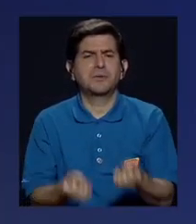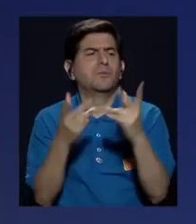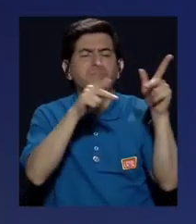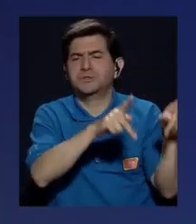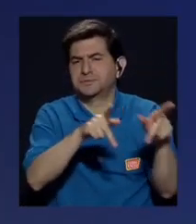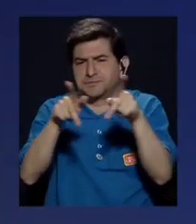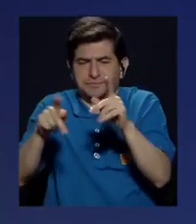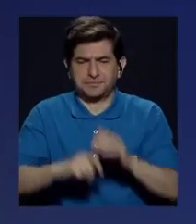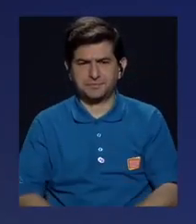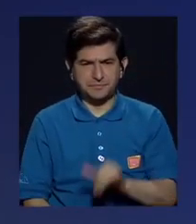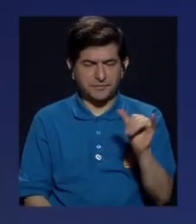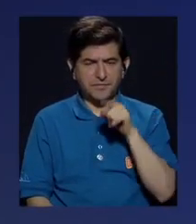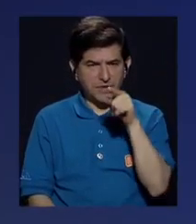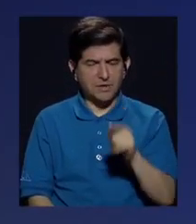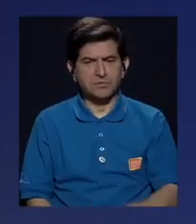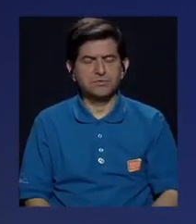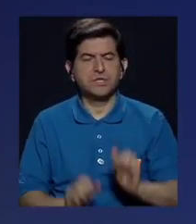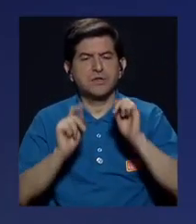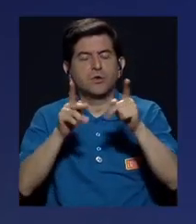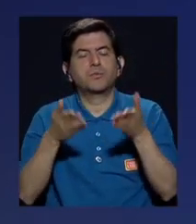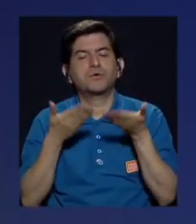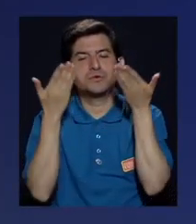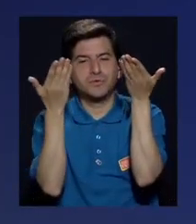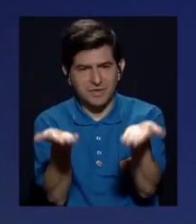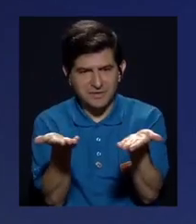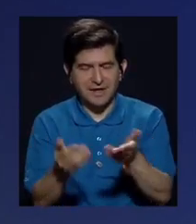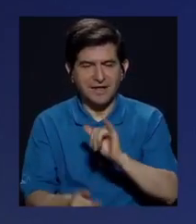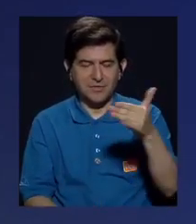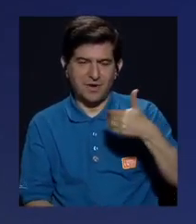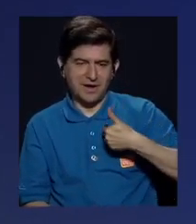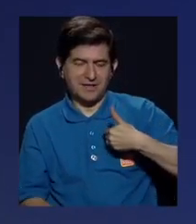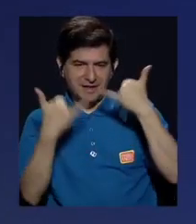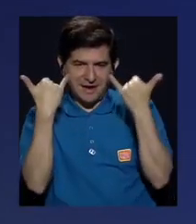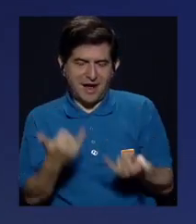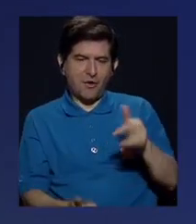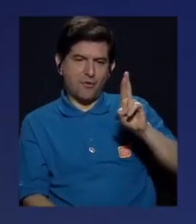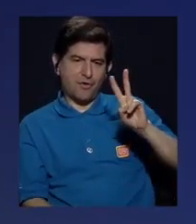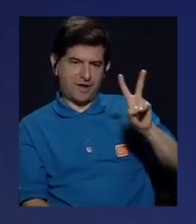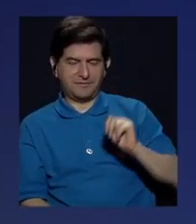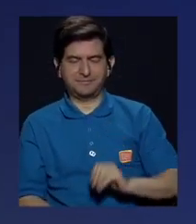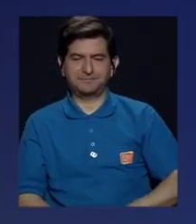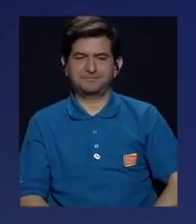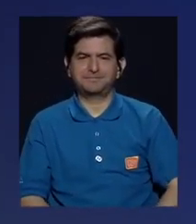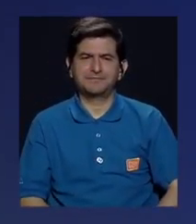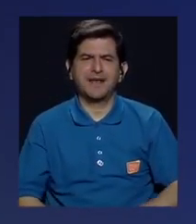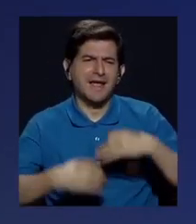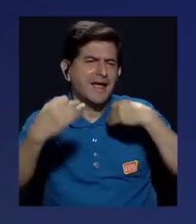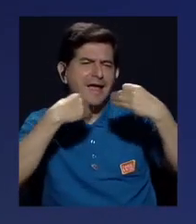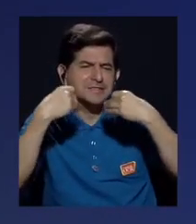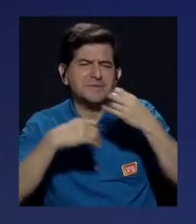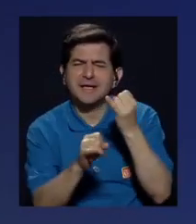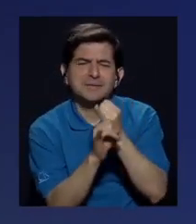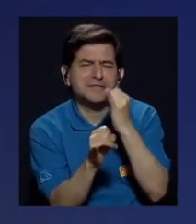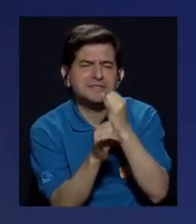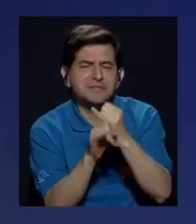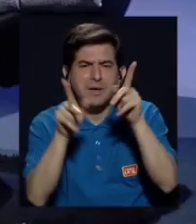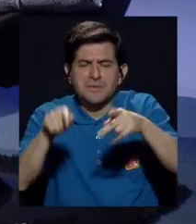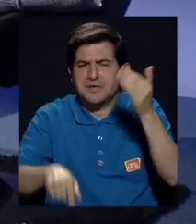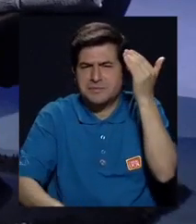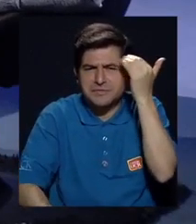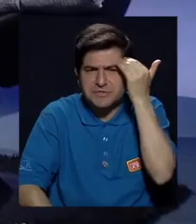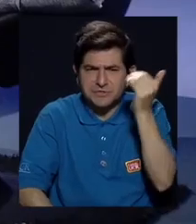personas que usted le abre puertas como la que obtiene, en este caso, Rebeca. ¿Me puede contar un poquito del instituto para que la gente